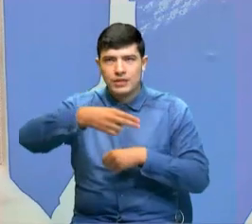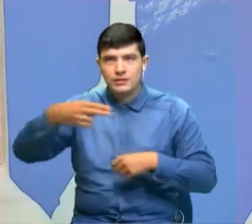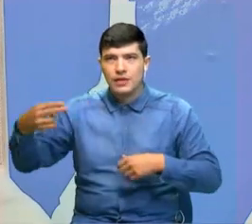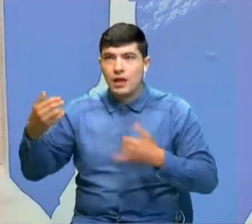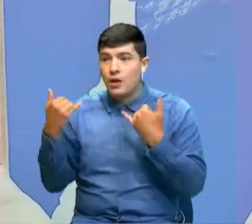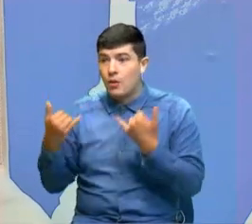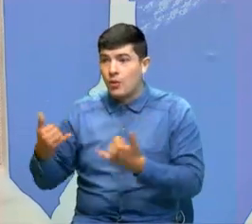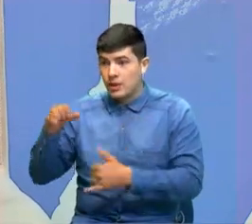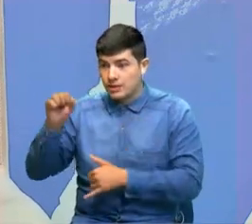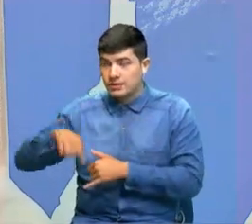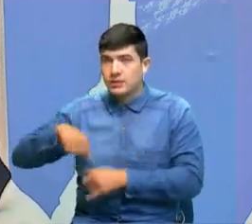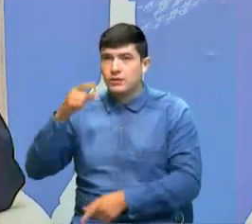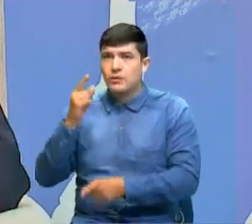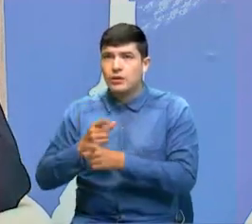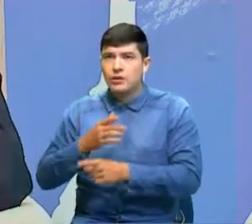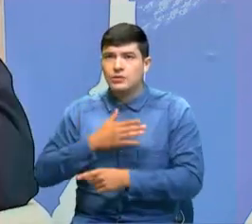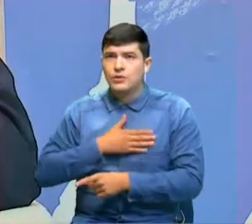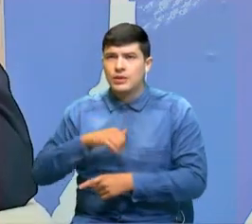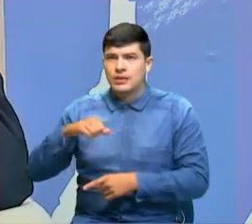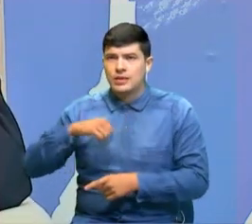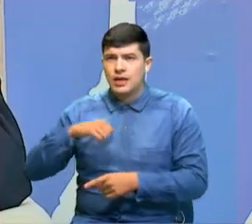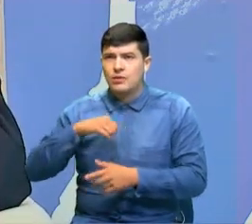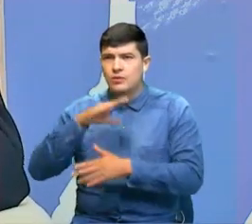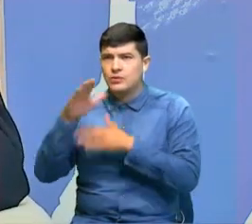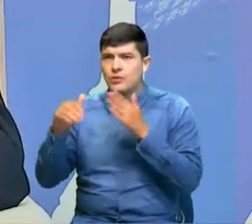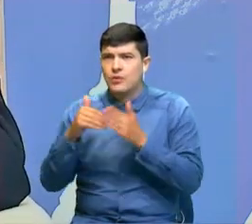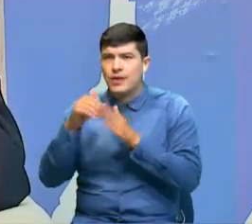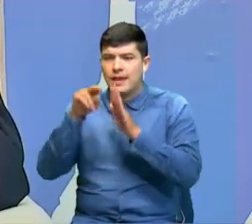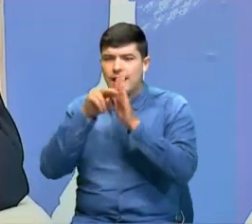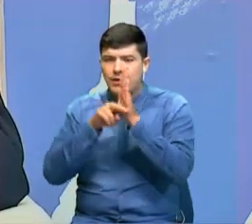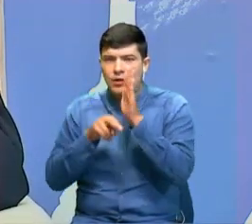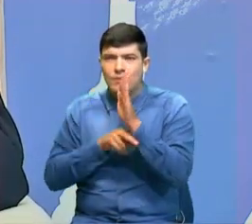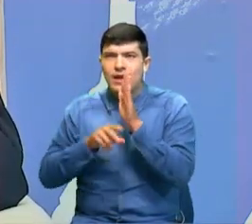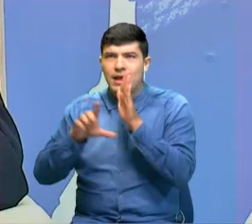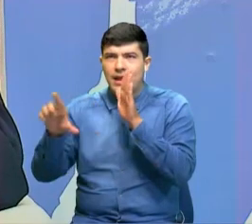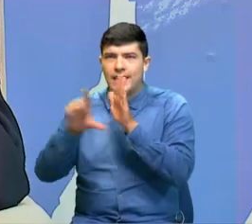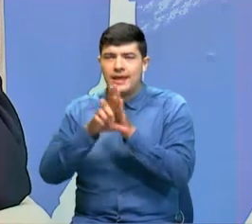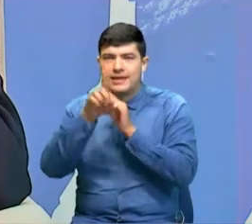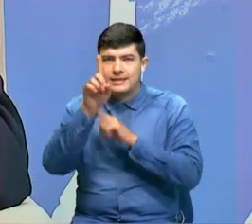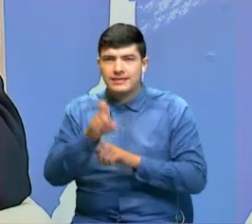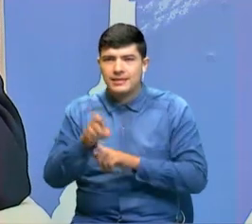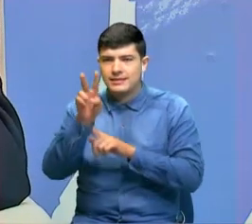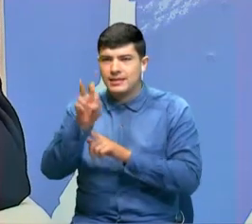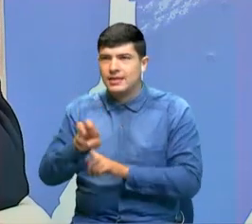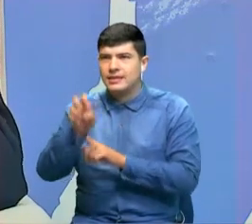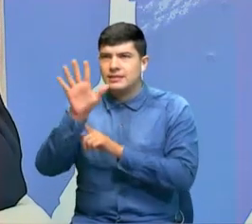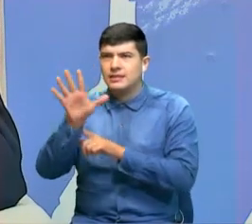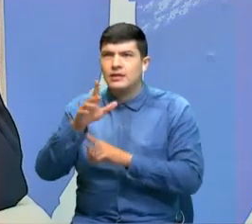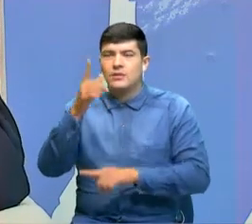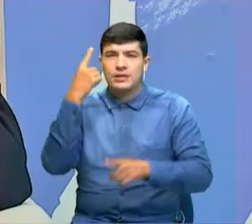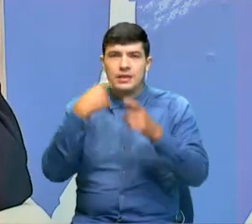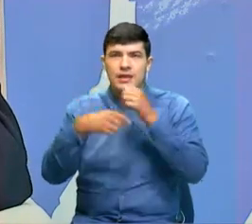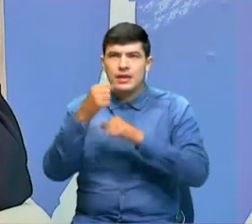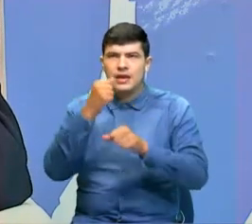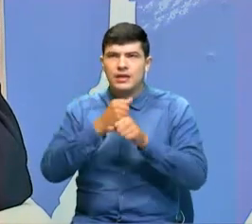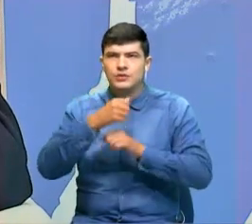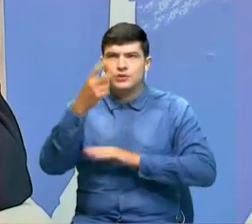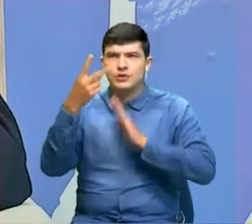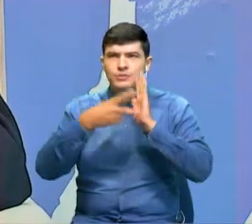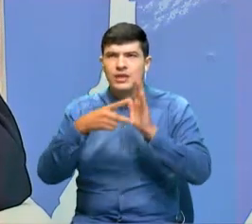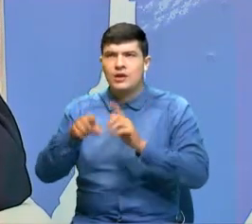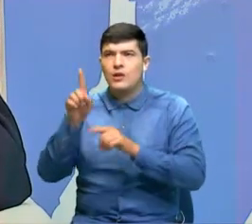precisamente aquí tengo el régimen de propiedad horizontal, la ley 675 de 2001. Y nos